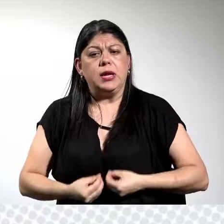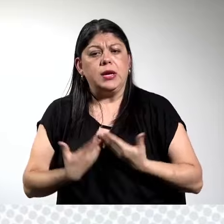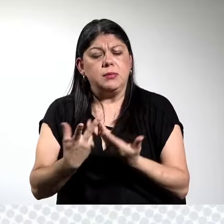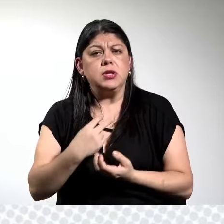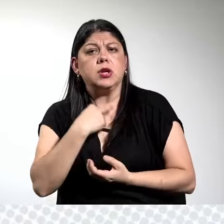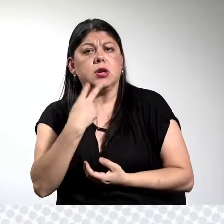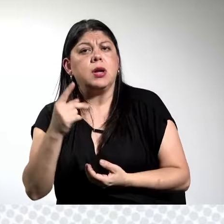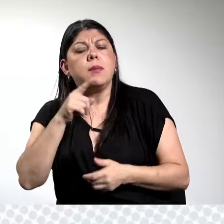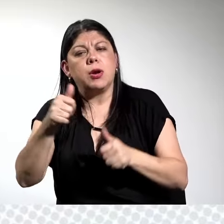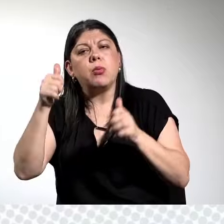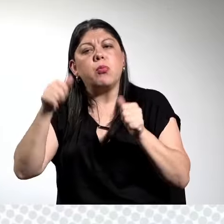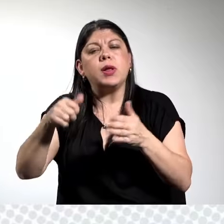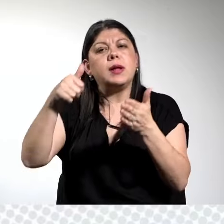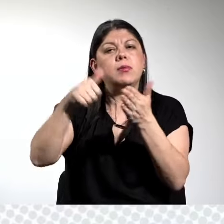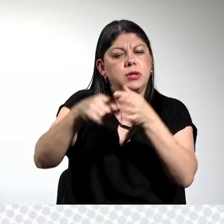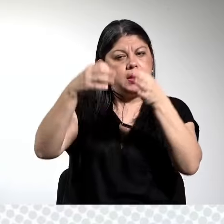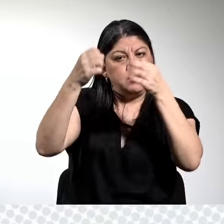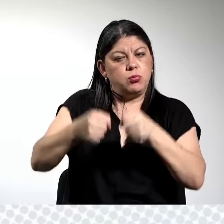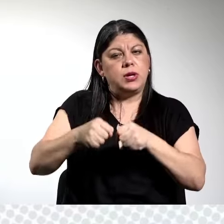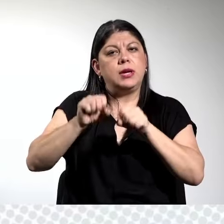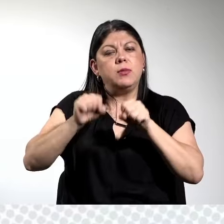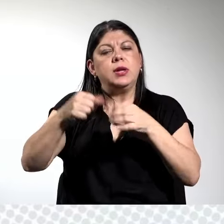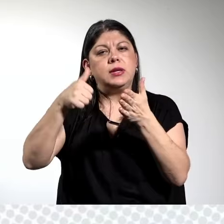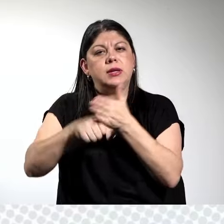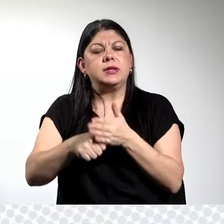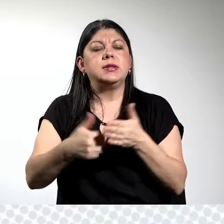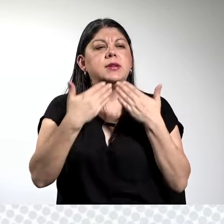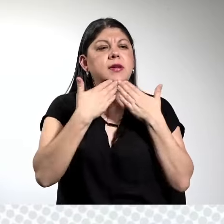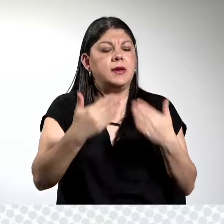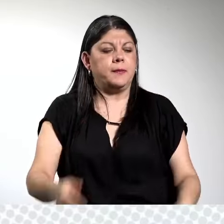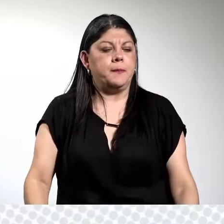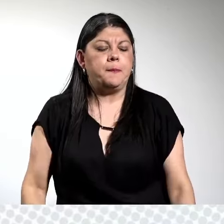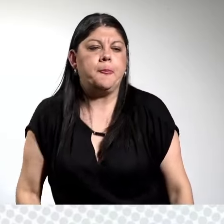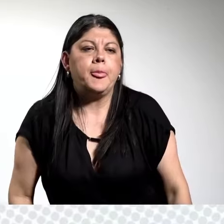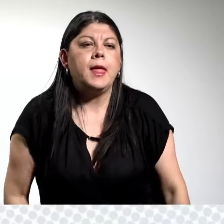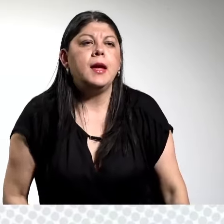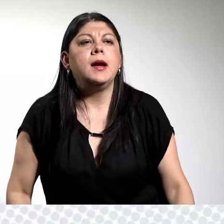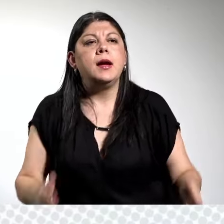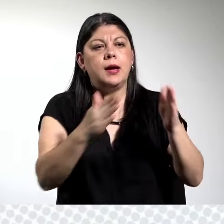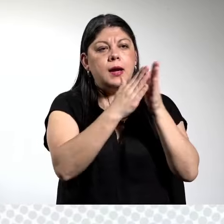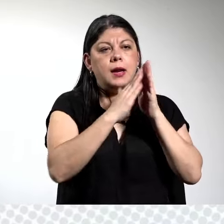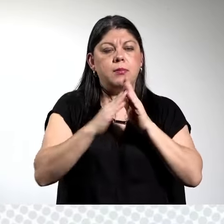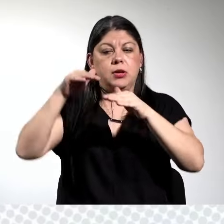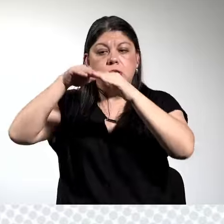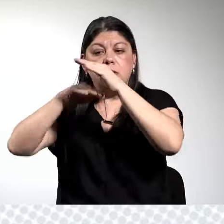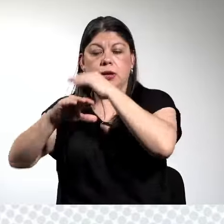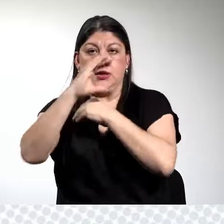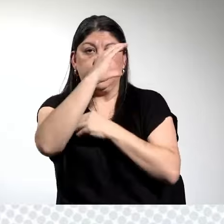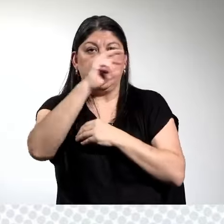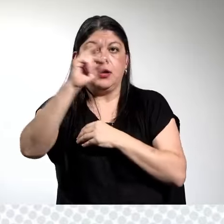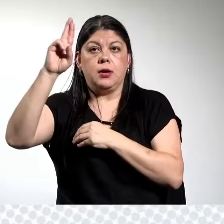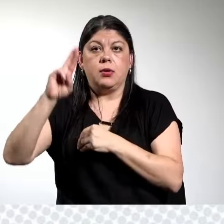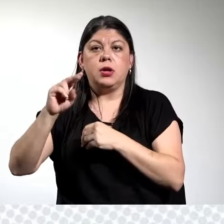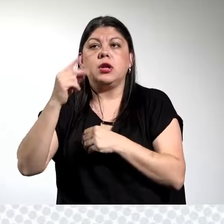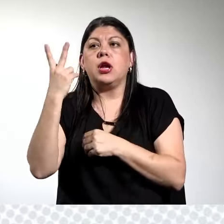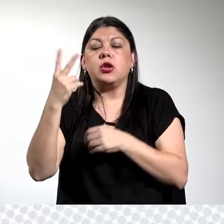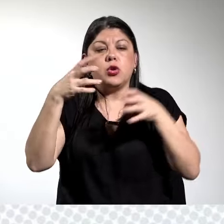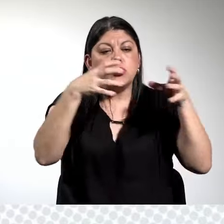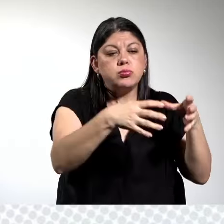todo voto, y puedan decidir. Muchas gracias. La población migrante, don David, se ve frente a dos